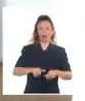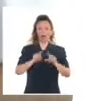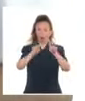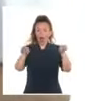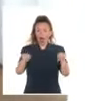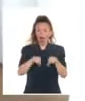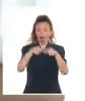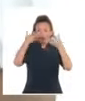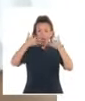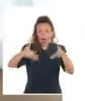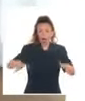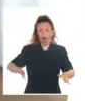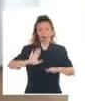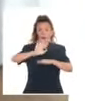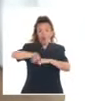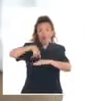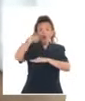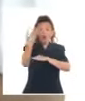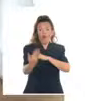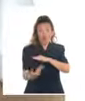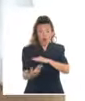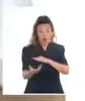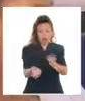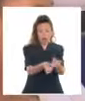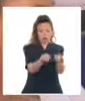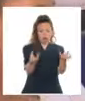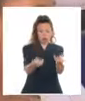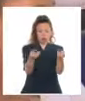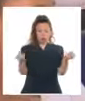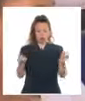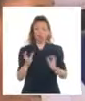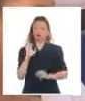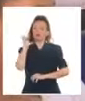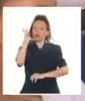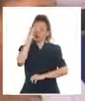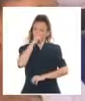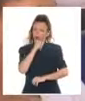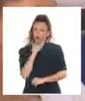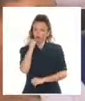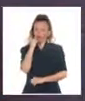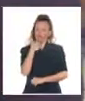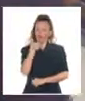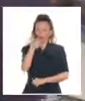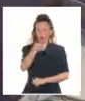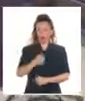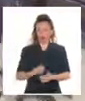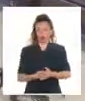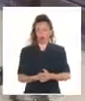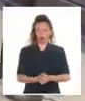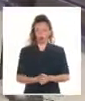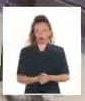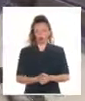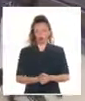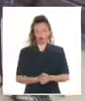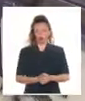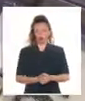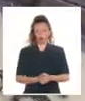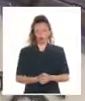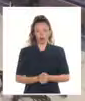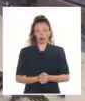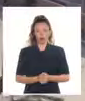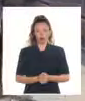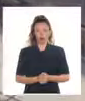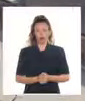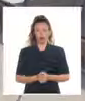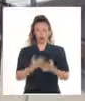exteriores hoy experimentan en muchos casos mejores condiciones que las creadas el desempeño de los últimos años de labor hizo merecedor al colectivo de